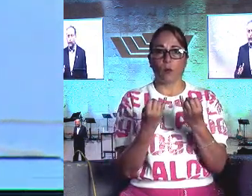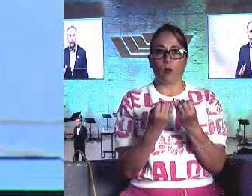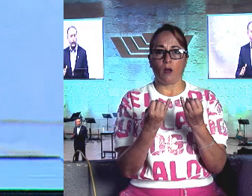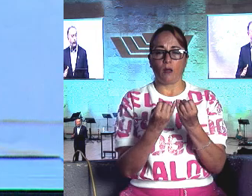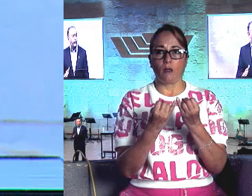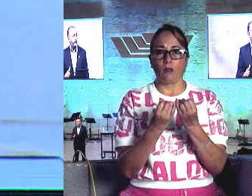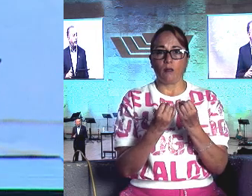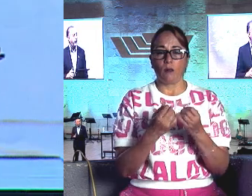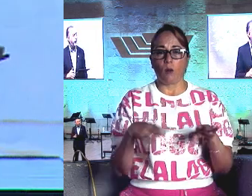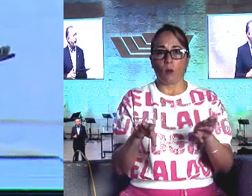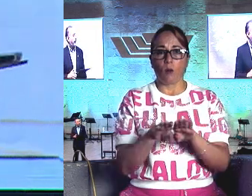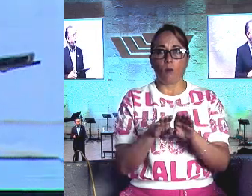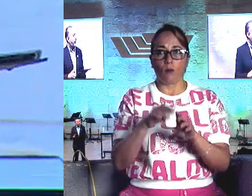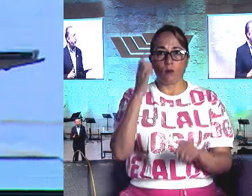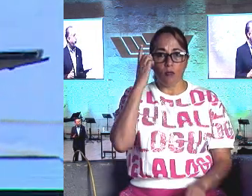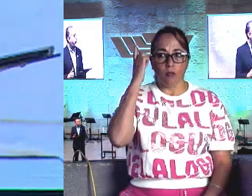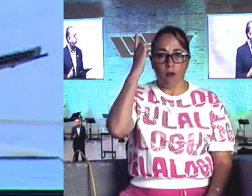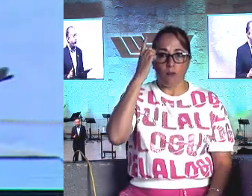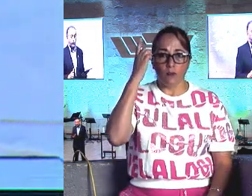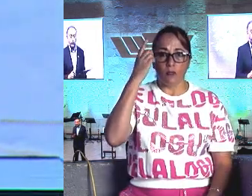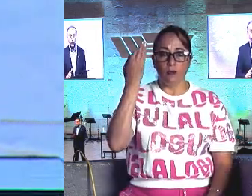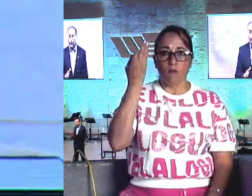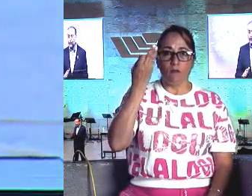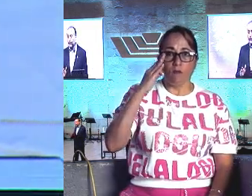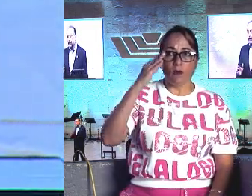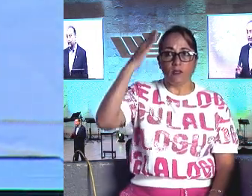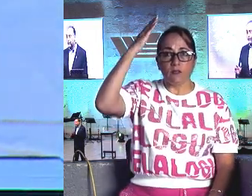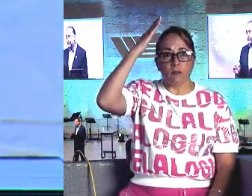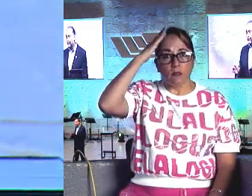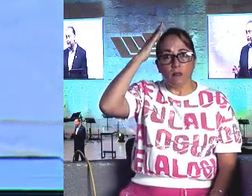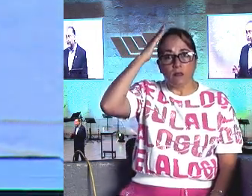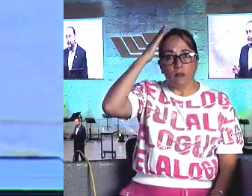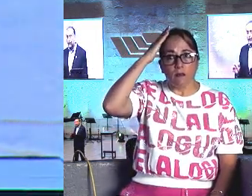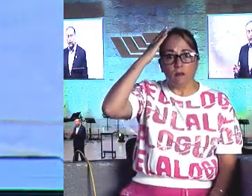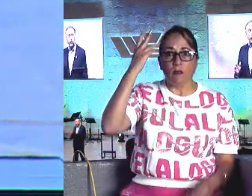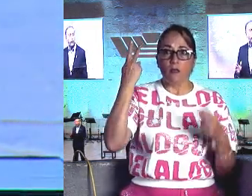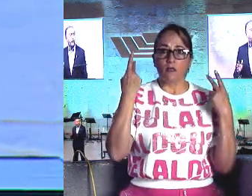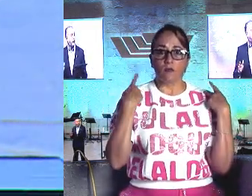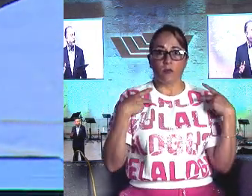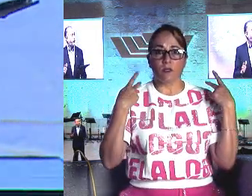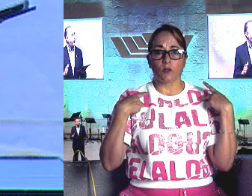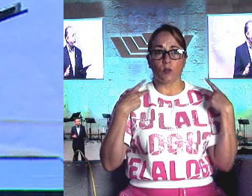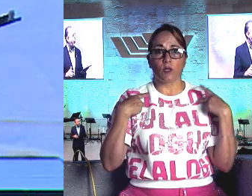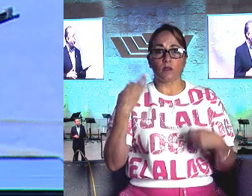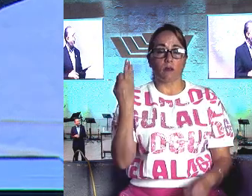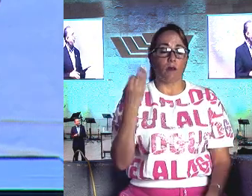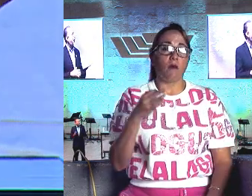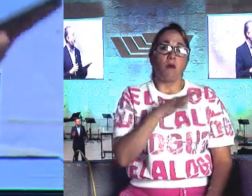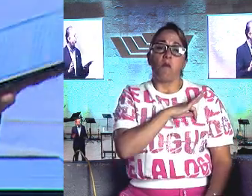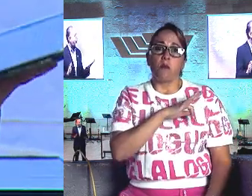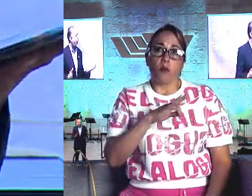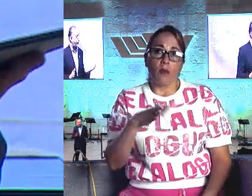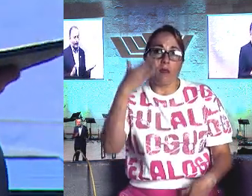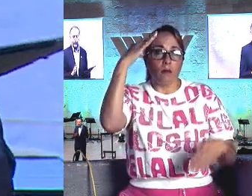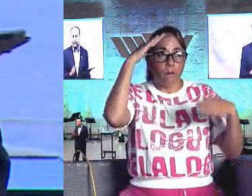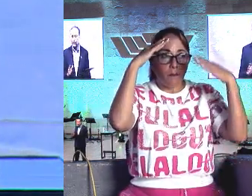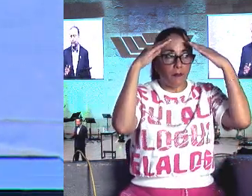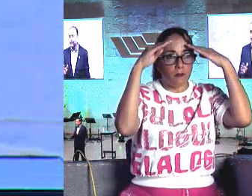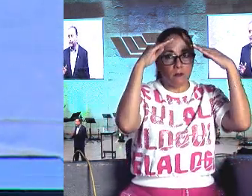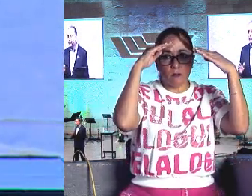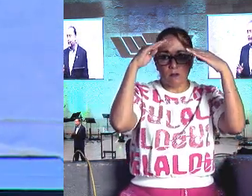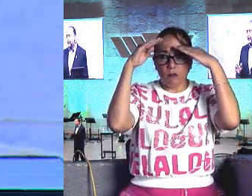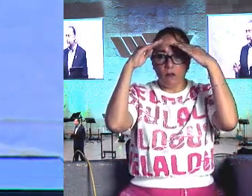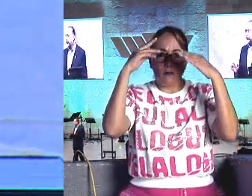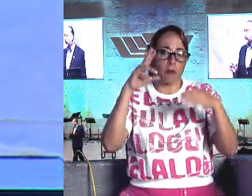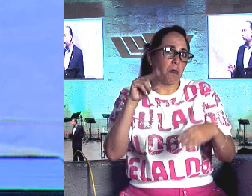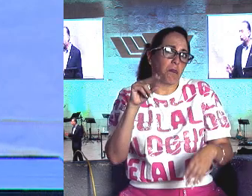se convierte en el líder de un montón de gente que a lo mejor podríamos pensar indeseable,